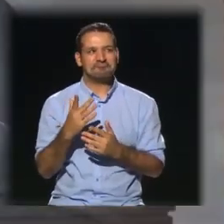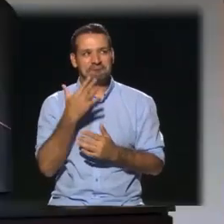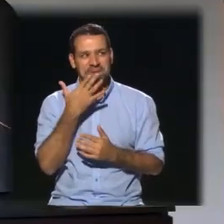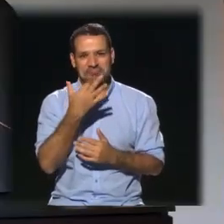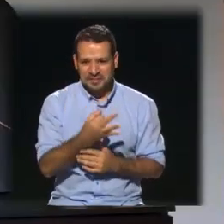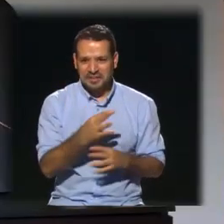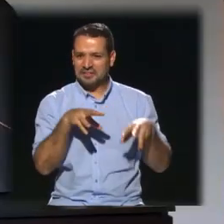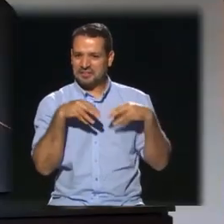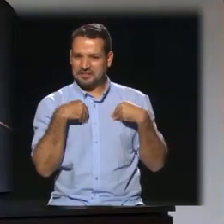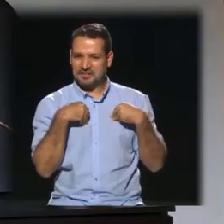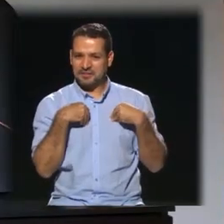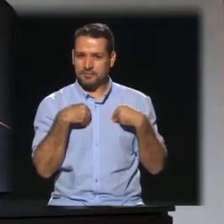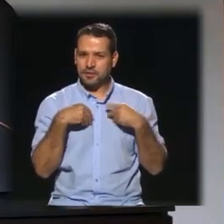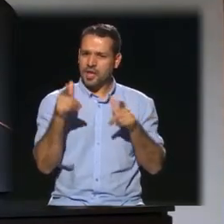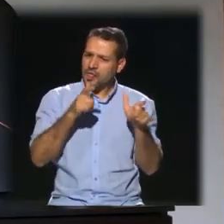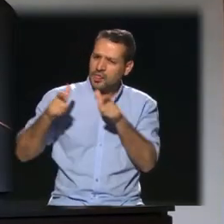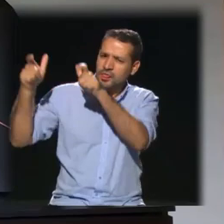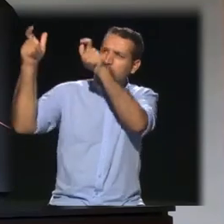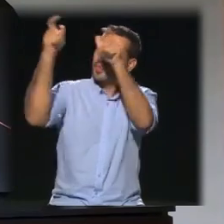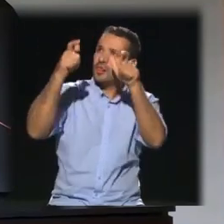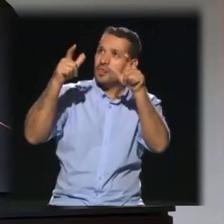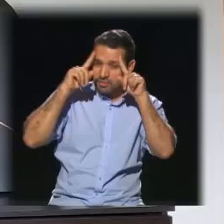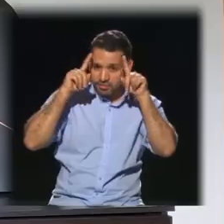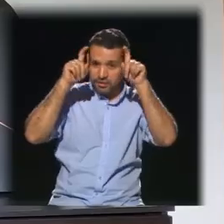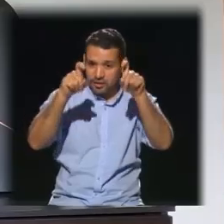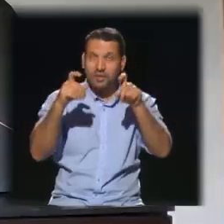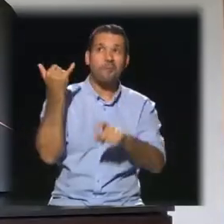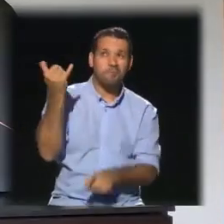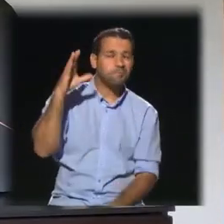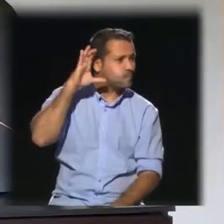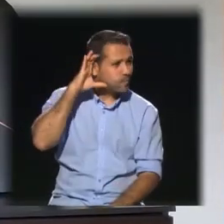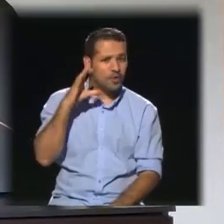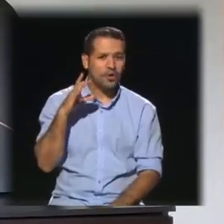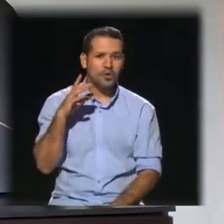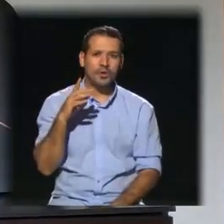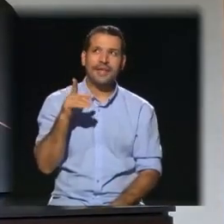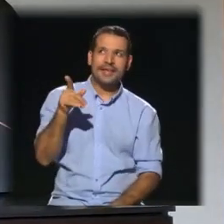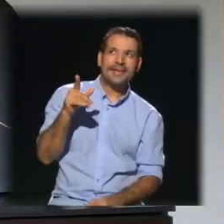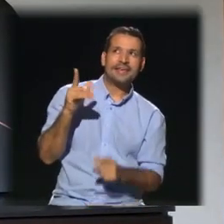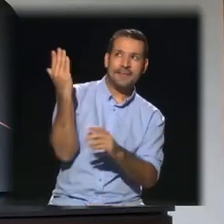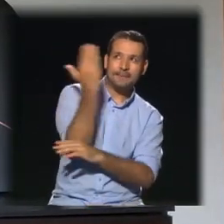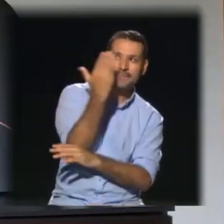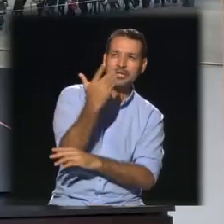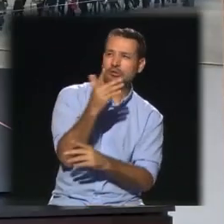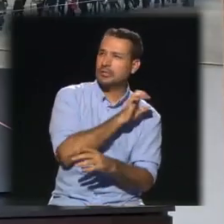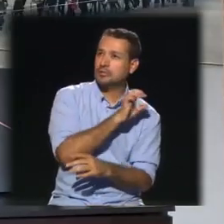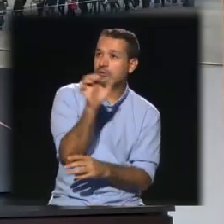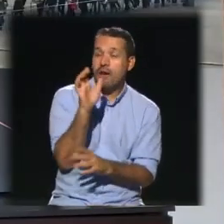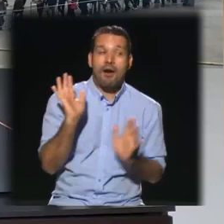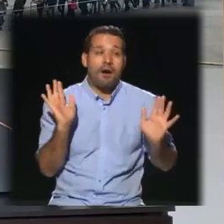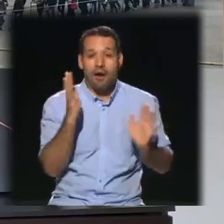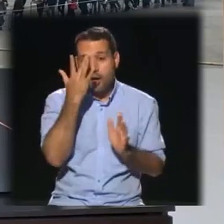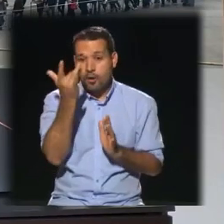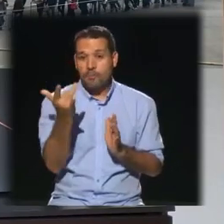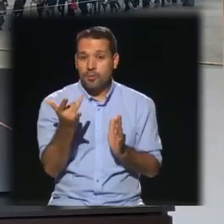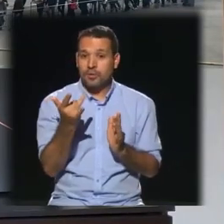verdaderas. Yo creo que los extraterrestres existen. ¿Por qué? Porque todo el mundo lo dice. Por ejemplo, esa película tiene que estar muy buena. ¿Por qué? Porque tiene unas